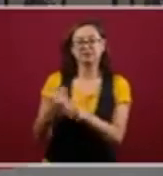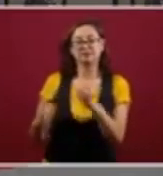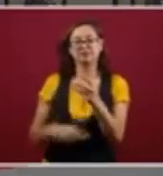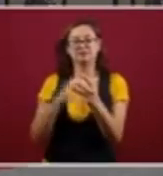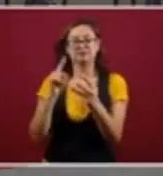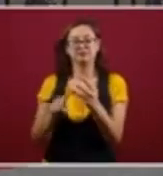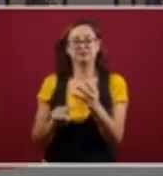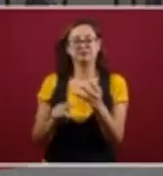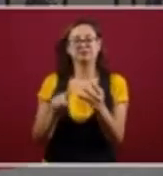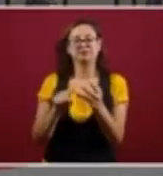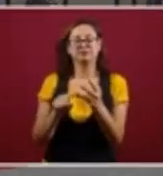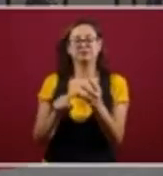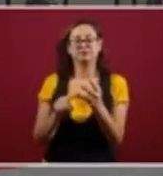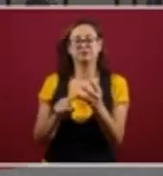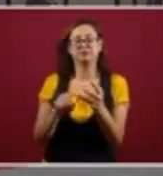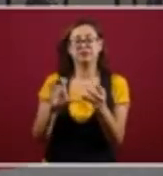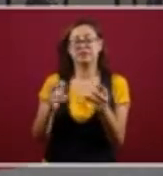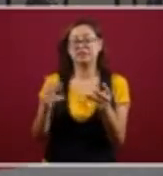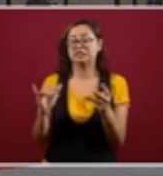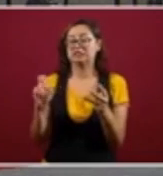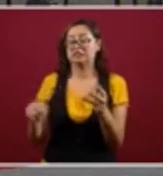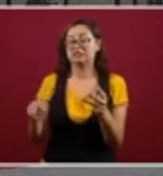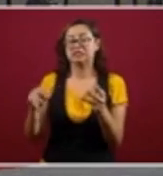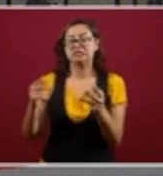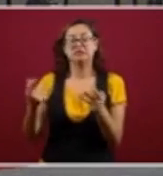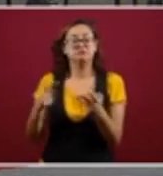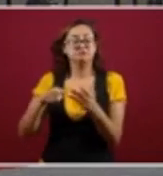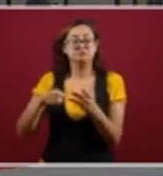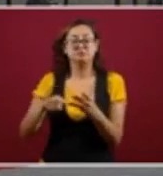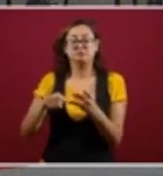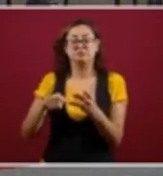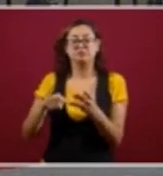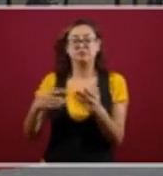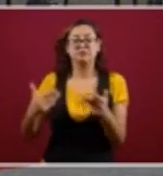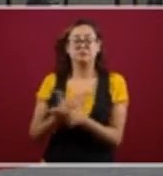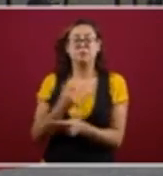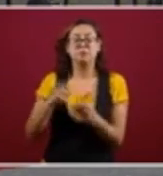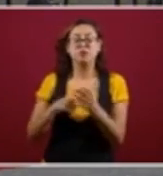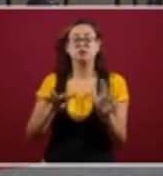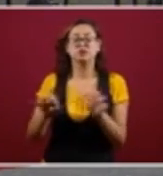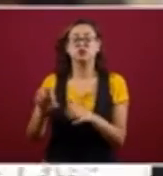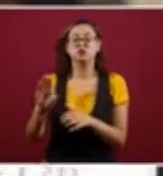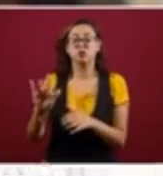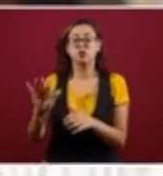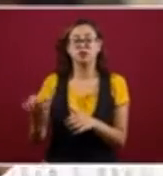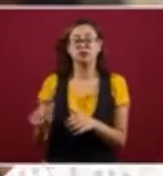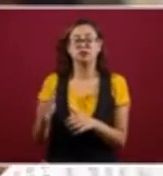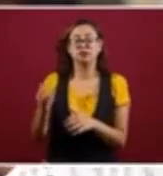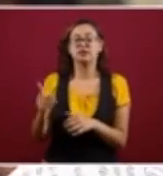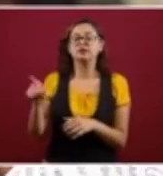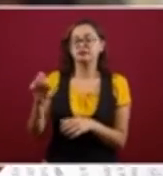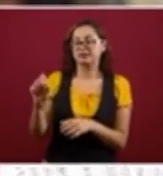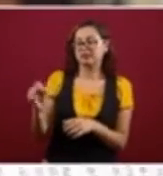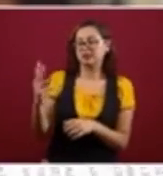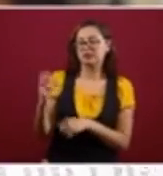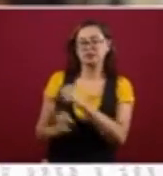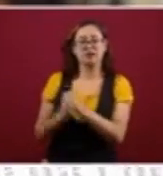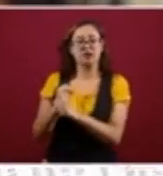Xi Jinping nació el 15 de junio de 1953, tiene 64